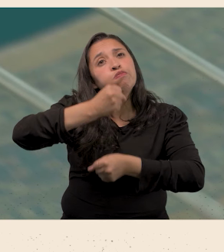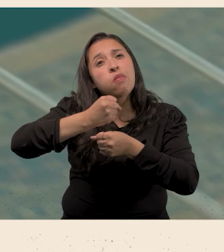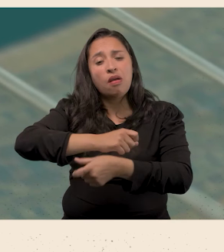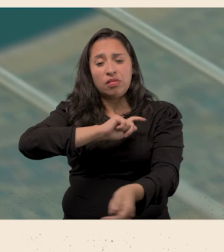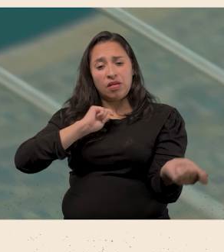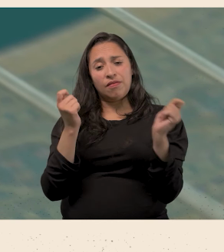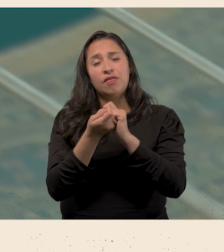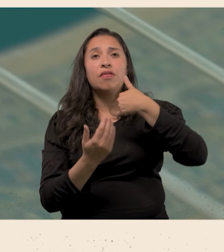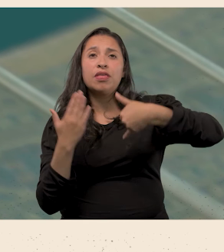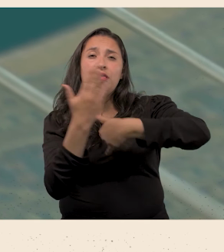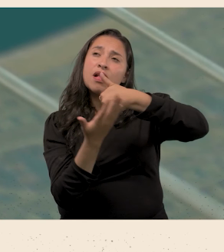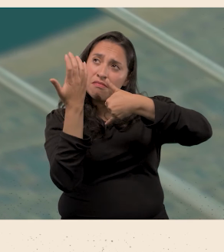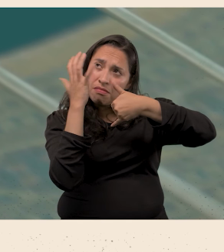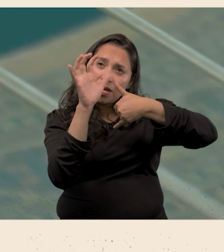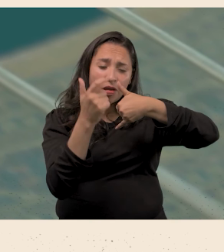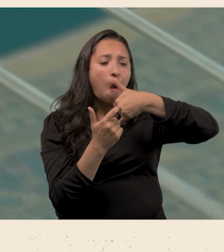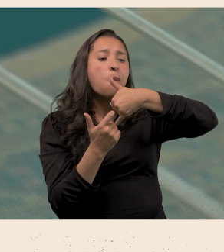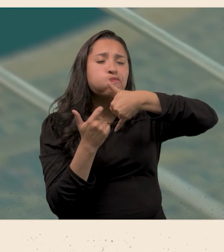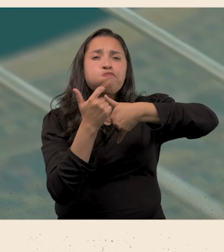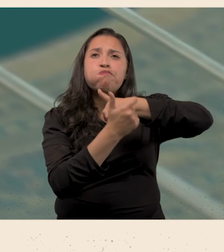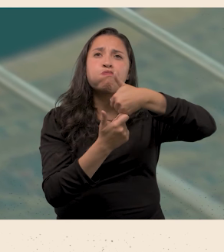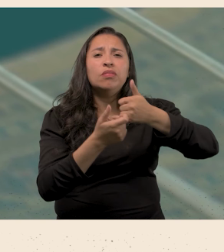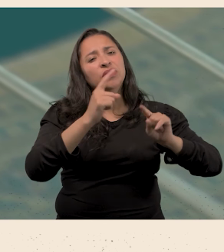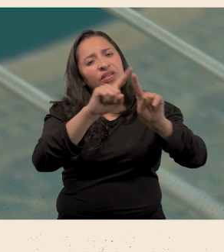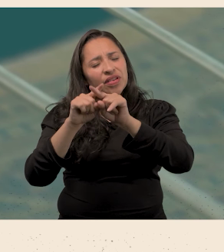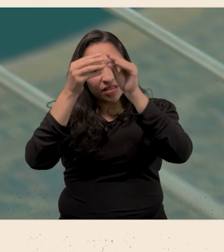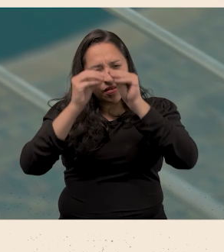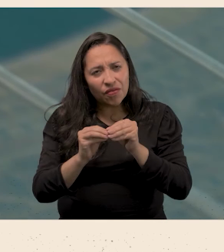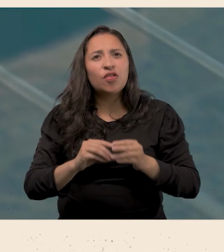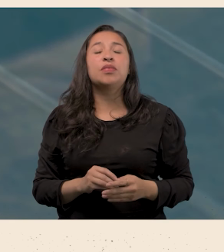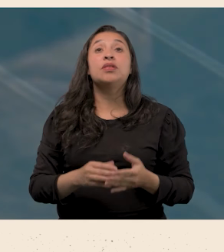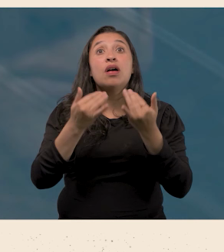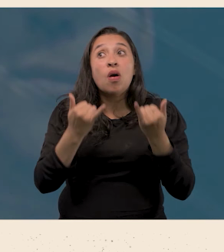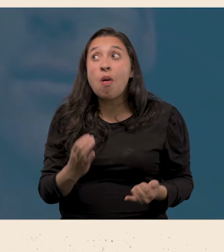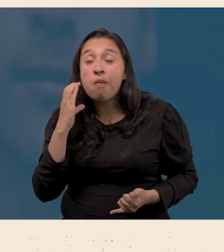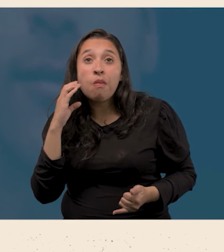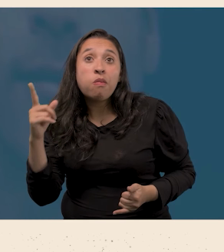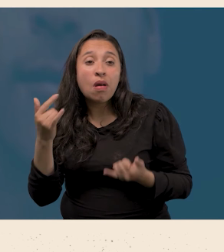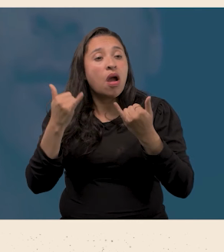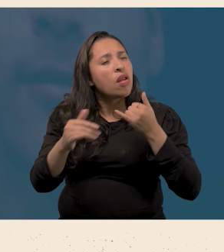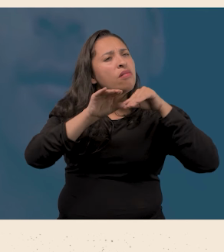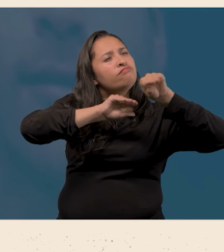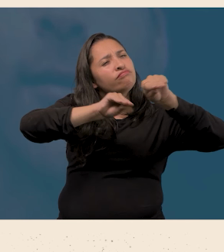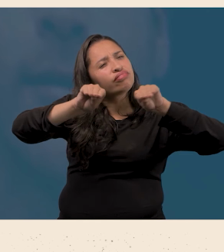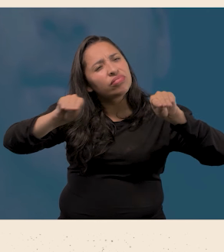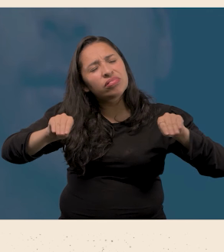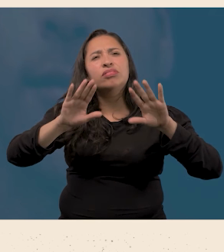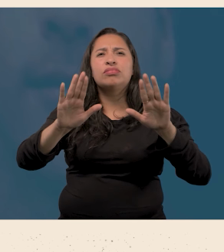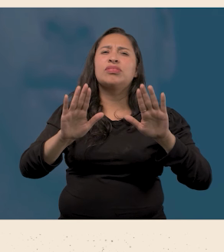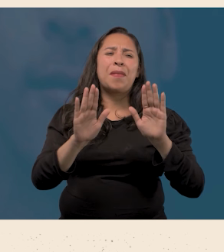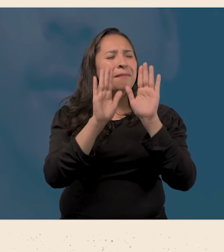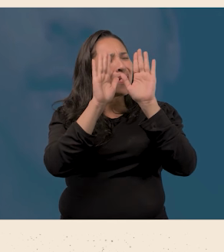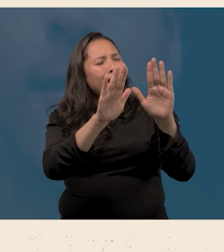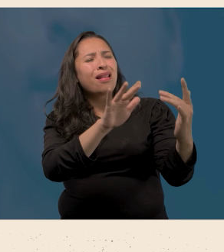la transformación del país, en distintos lugares y de múltiples formas. Hoy siguen haciendo un llamado